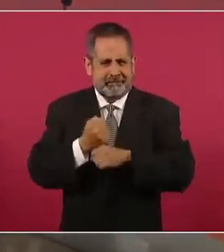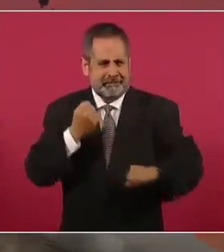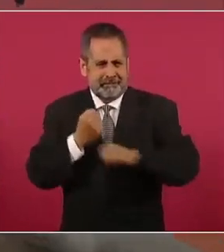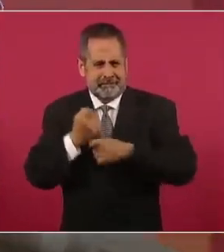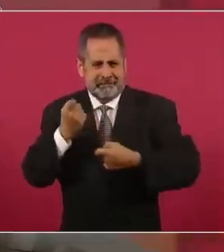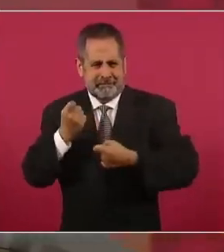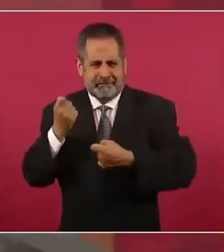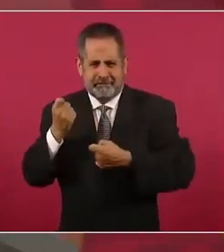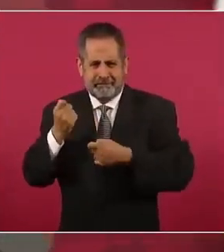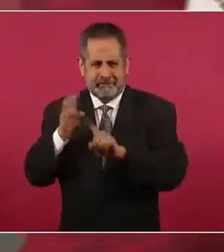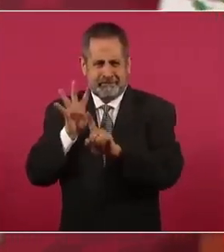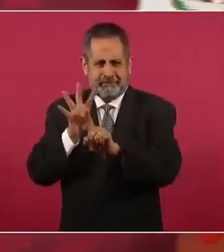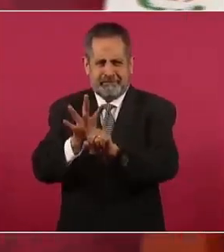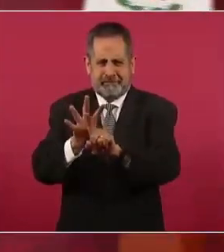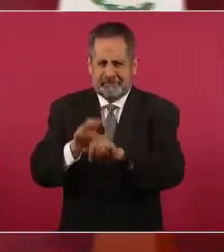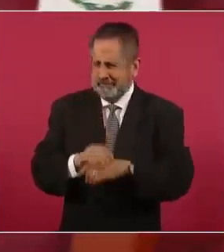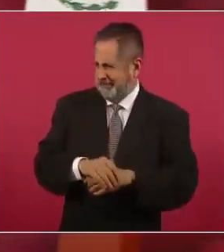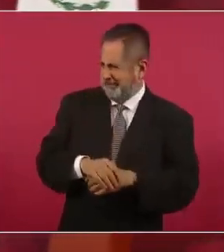Esa era la foto.